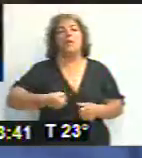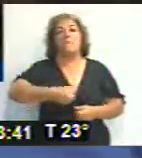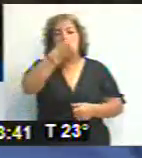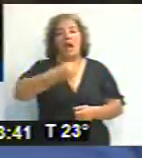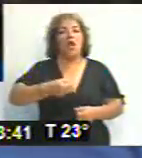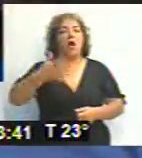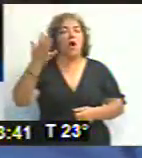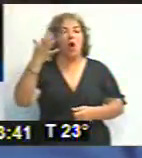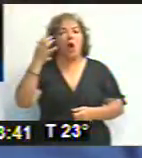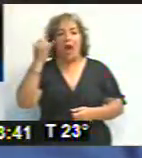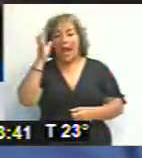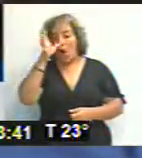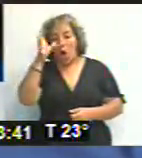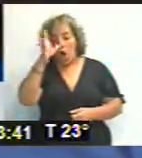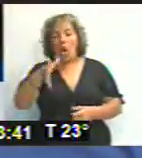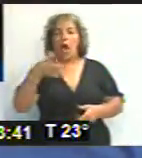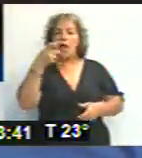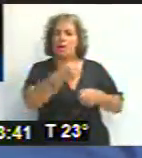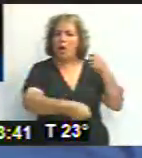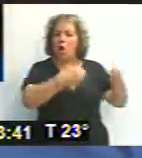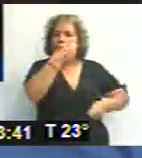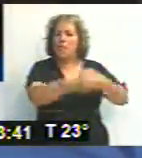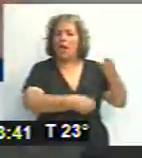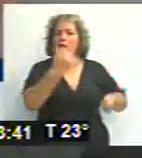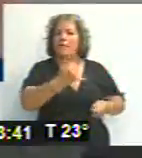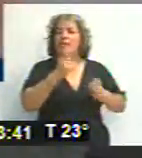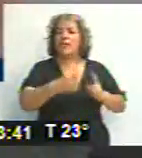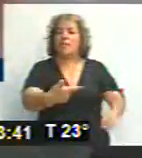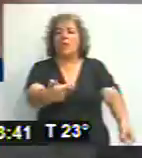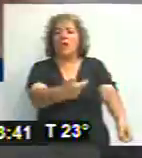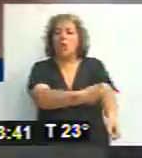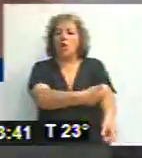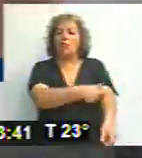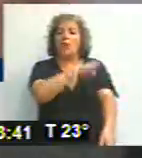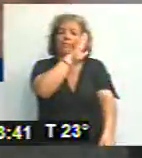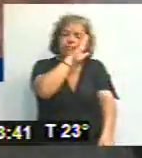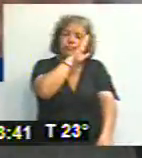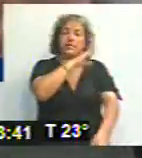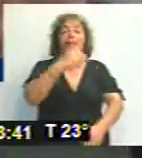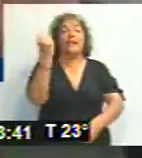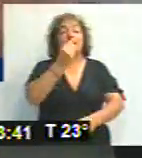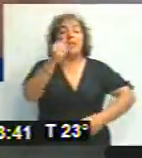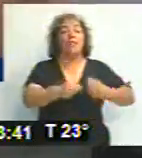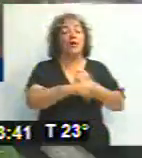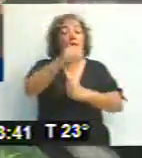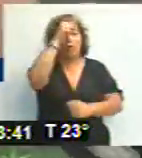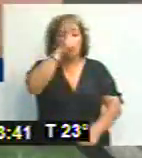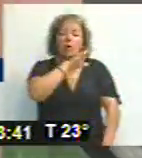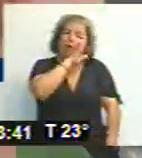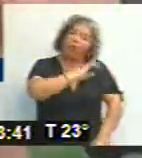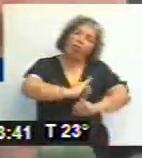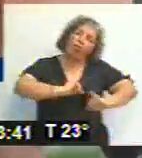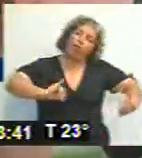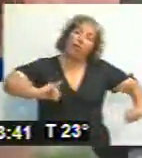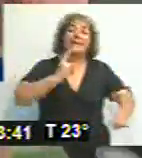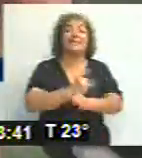ano, que estaba golpeado. Y lo han sedado. Del sábado hasta el domingo estaba sedado. Siempre acá en el